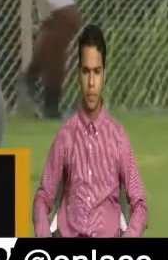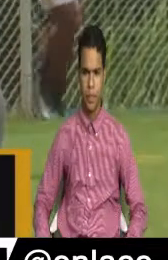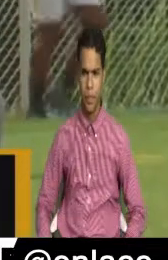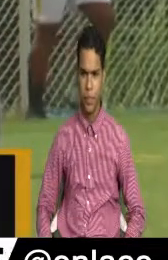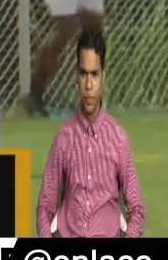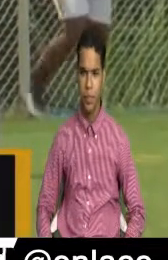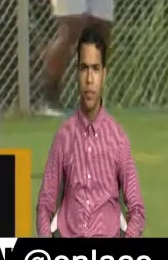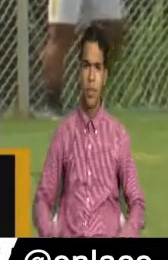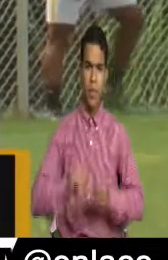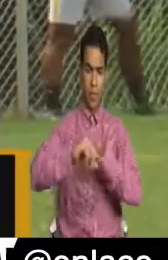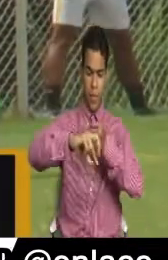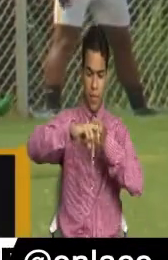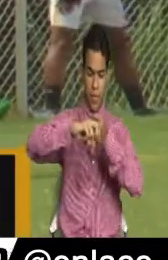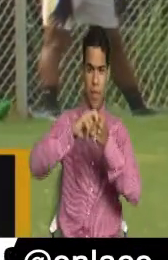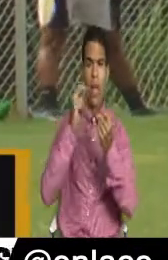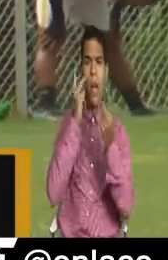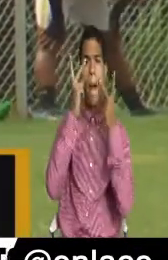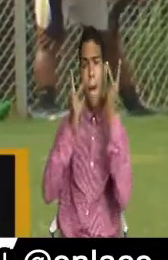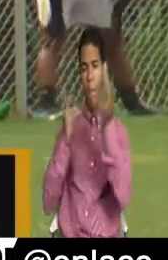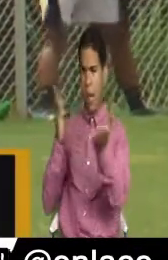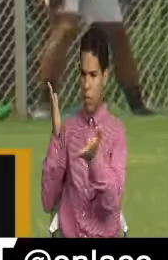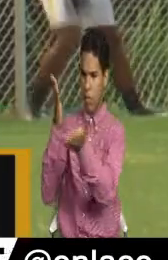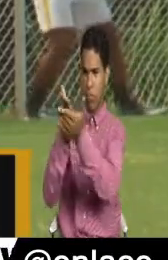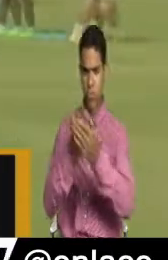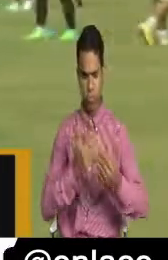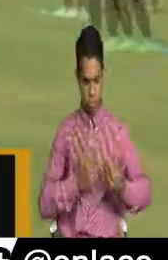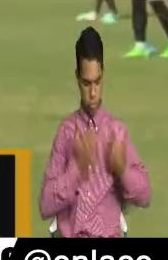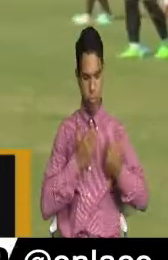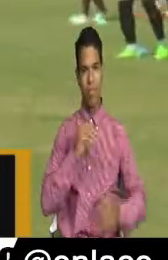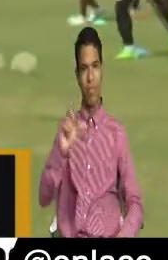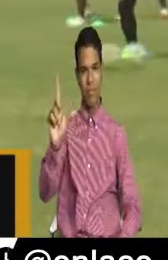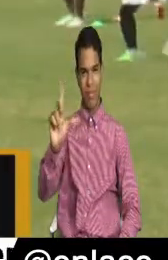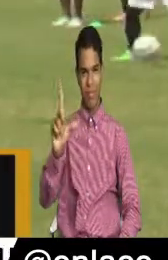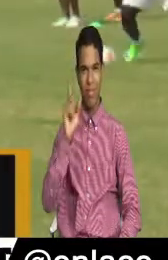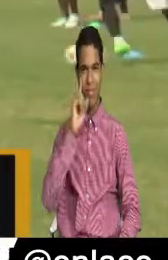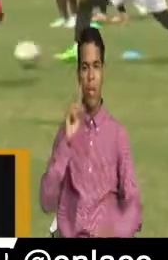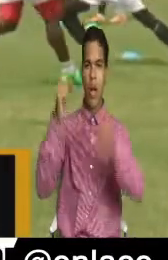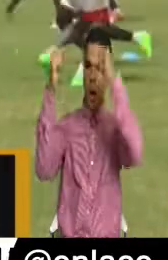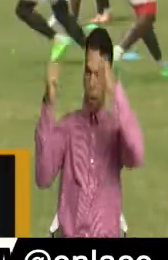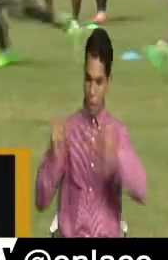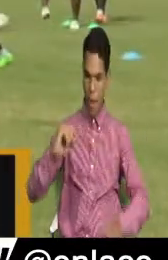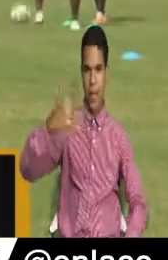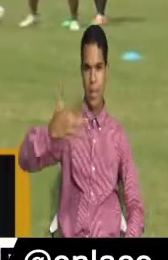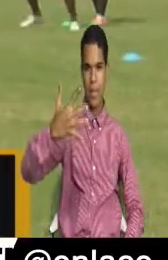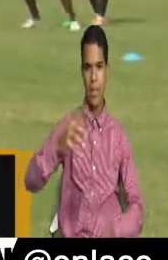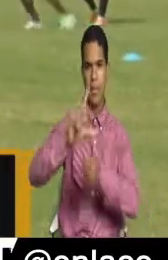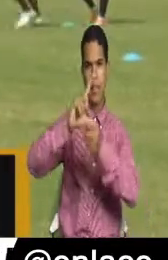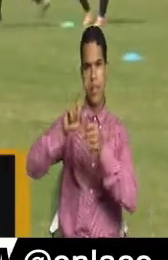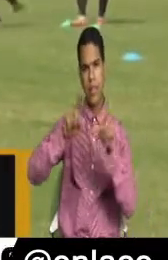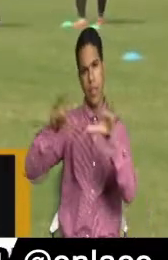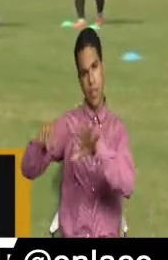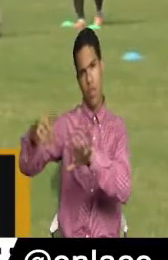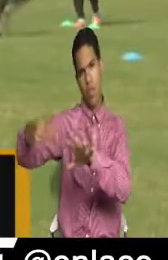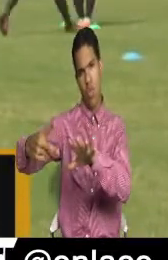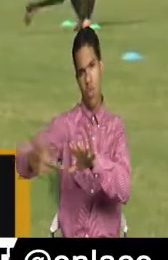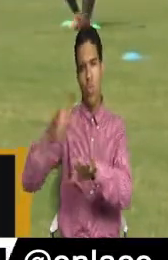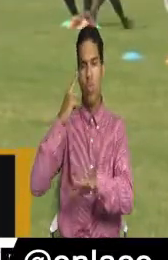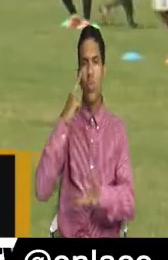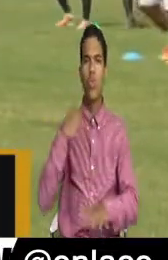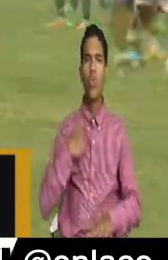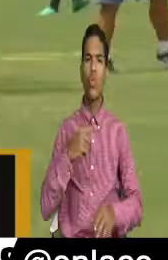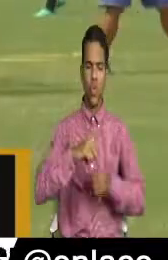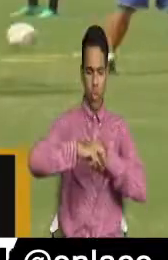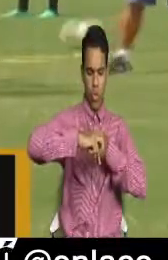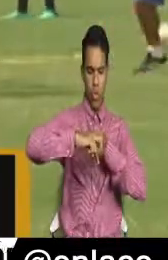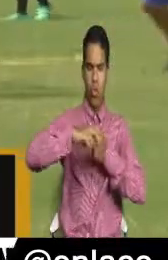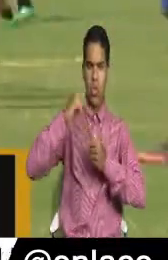Alianza Petrolera visita este lunes a La Equidad por la fecha número 5 de la Liga Águila 2. El 11 aurinegro, quien se encuentra en un lugar